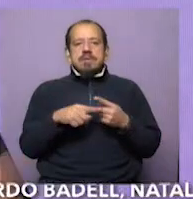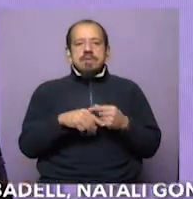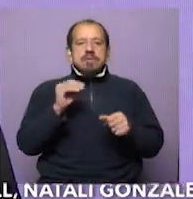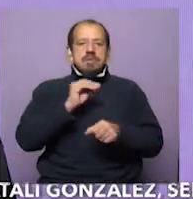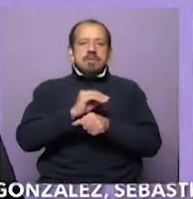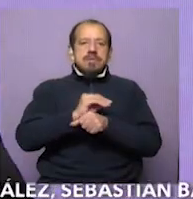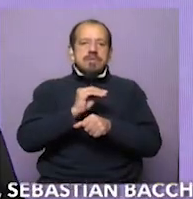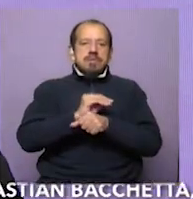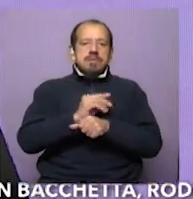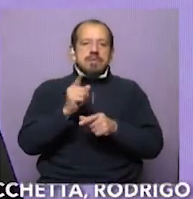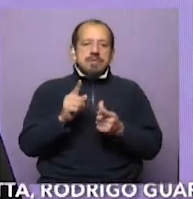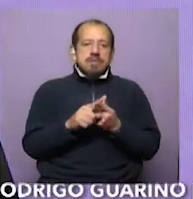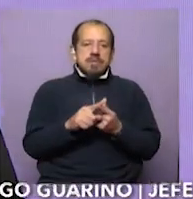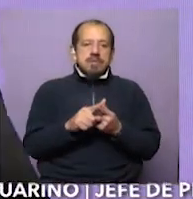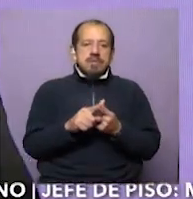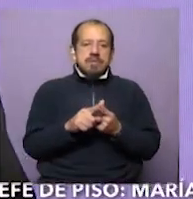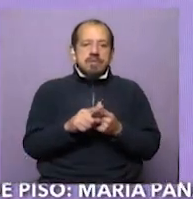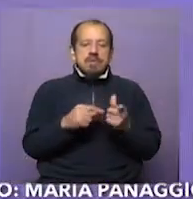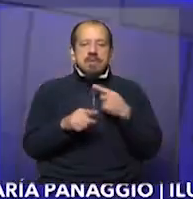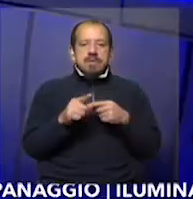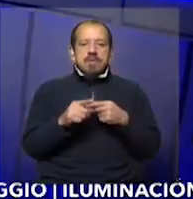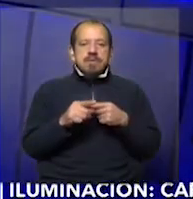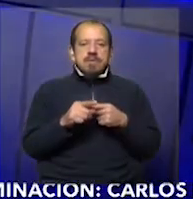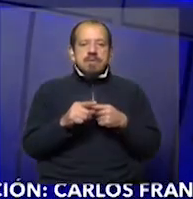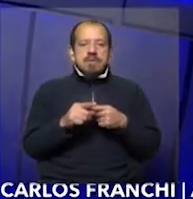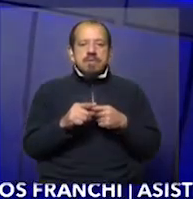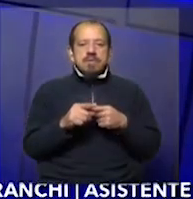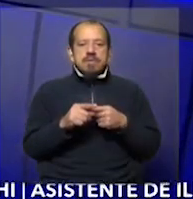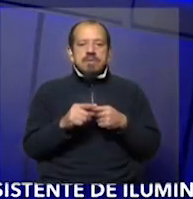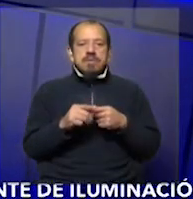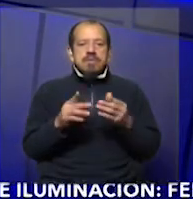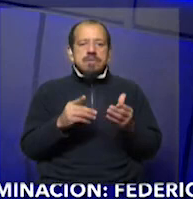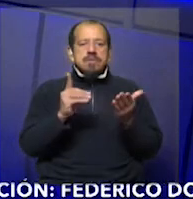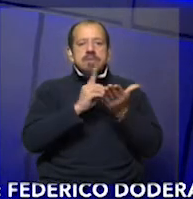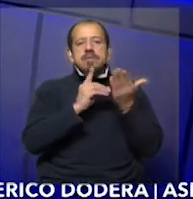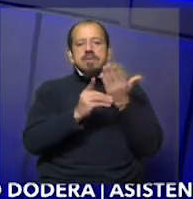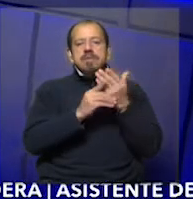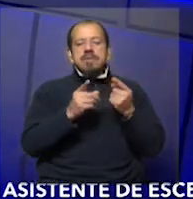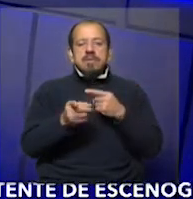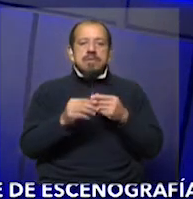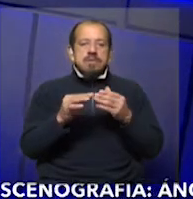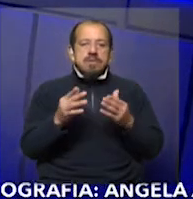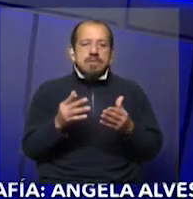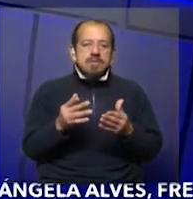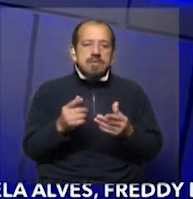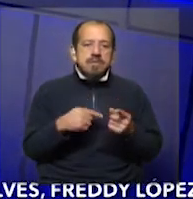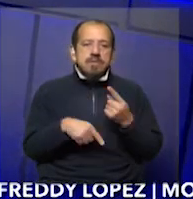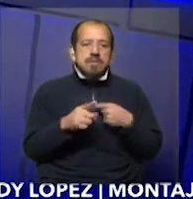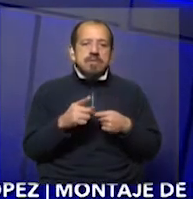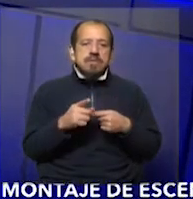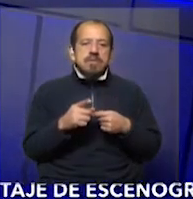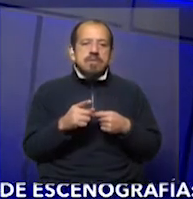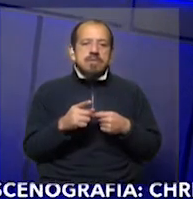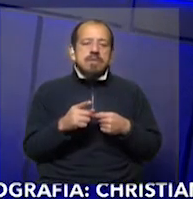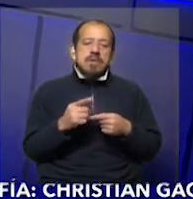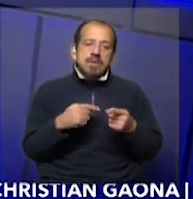culturas que se juntaban y cómo nos impactaba para vos pensar tu proyecto y lo que querías hacer, fue muy, me movió mucho.